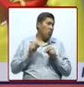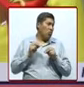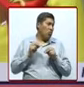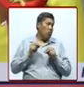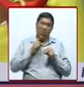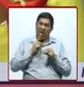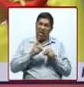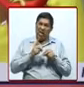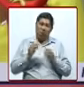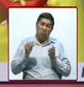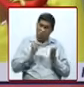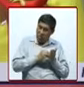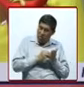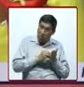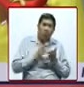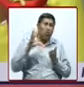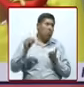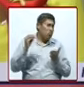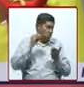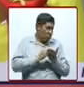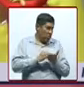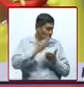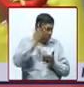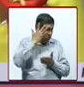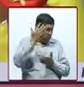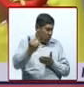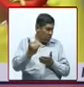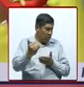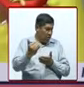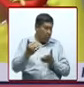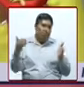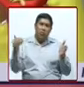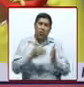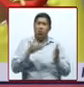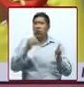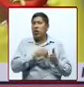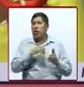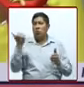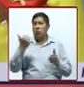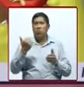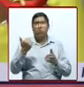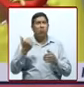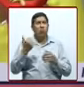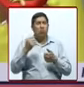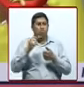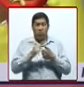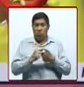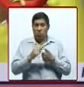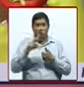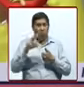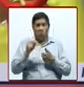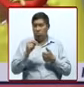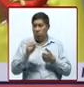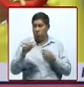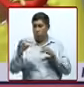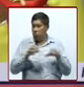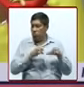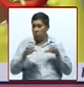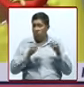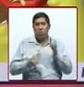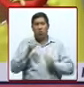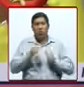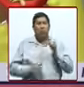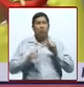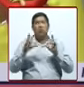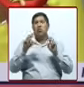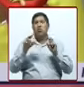fue introducido? No fue introducido porque estaban en contra otros, porque ese era un punto que no se había abordado y sobre el cual no había